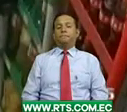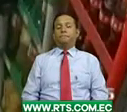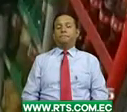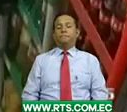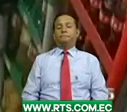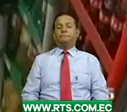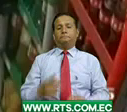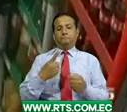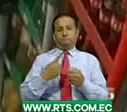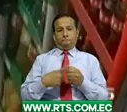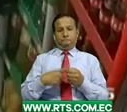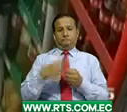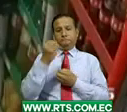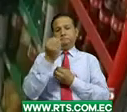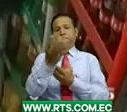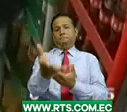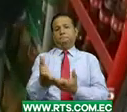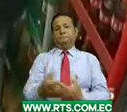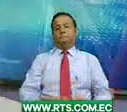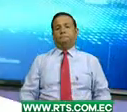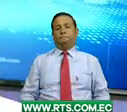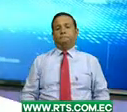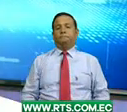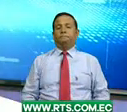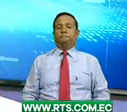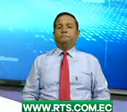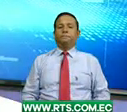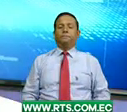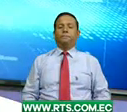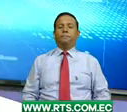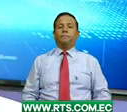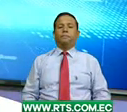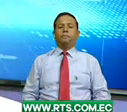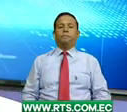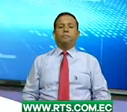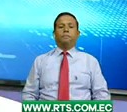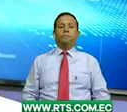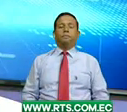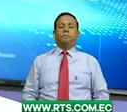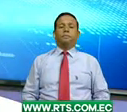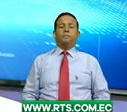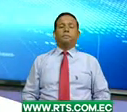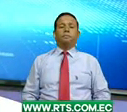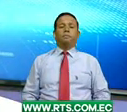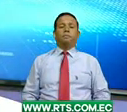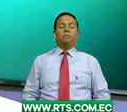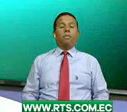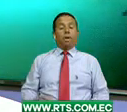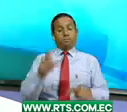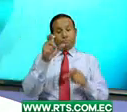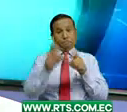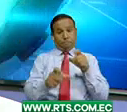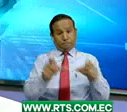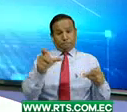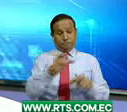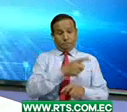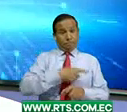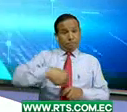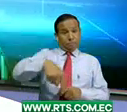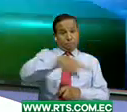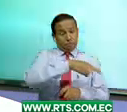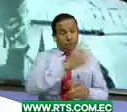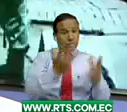En Quito informó Iván Casamén. Los extranjeros identificados como irregulares en los